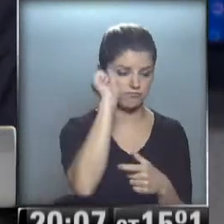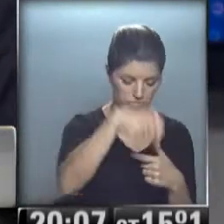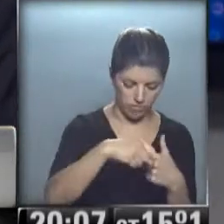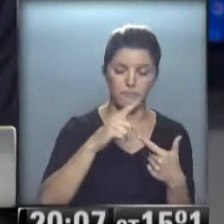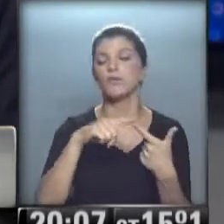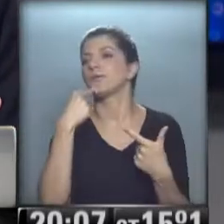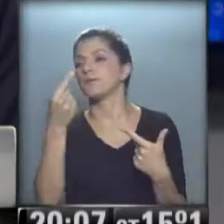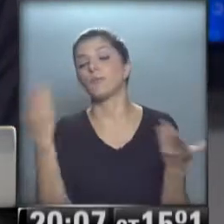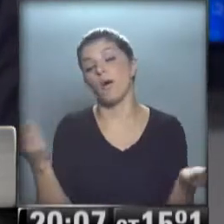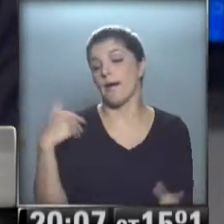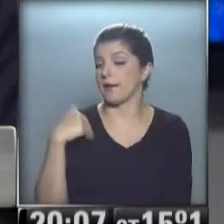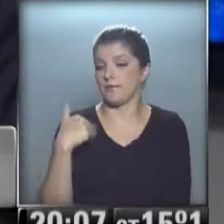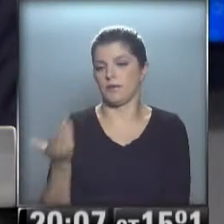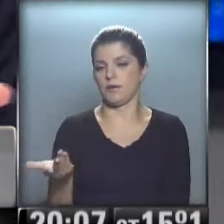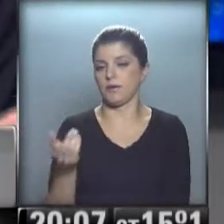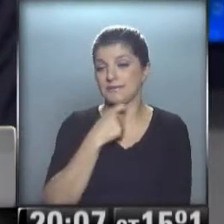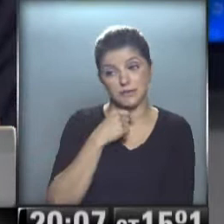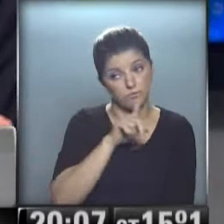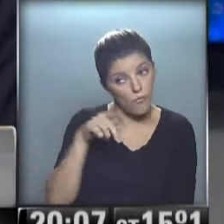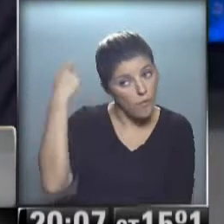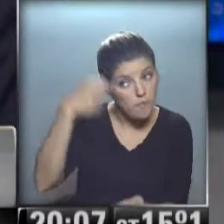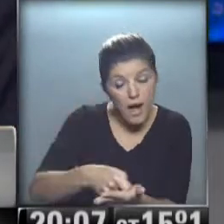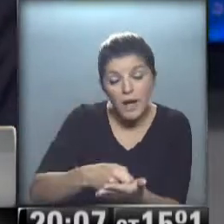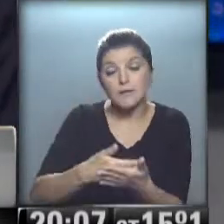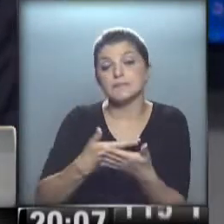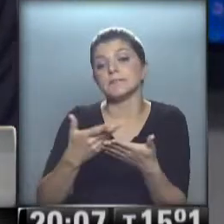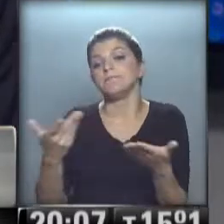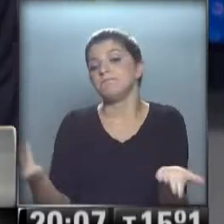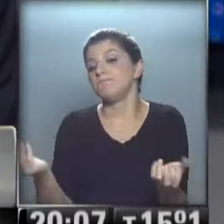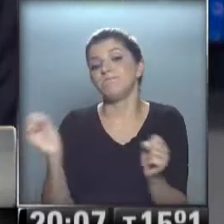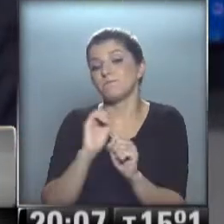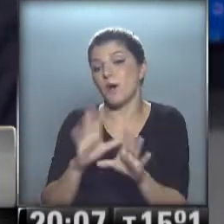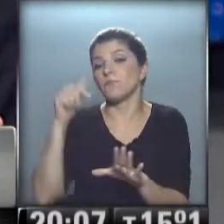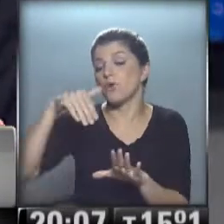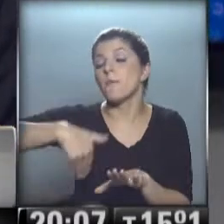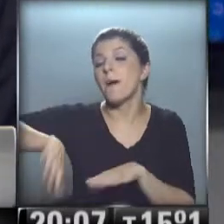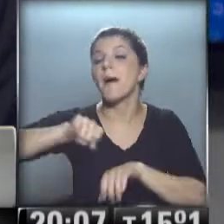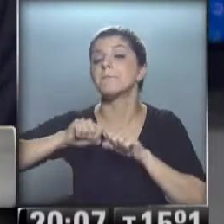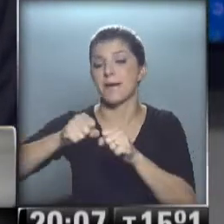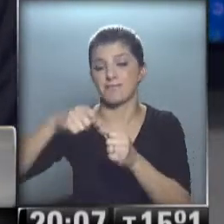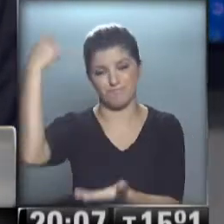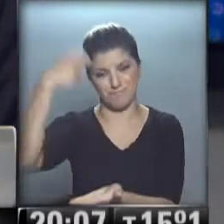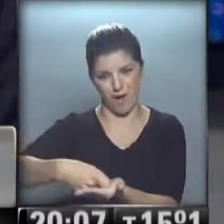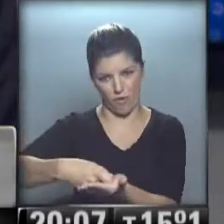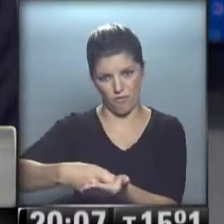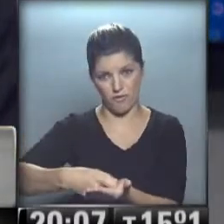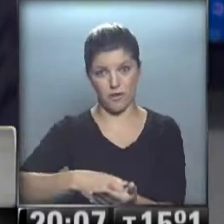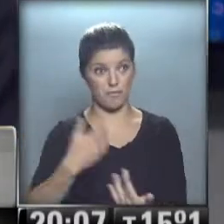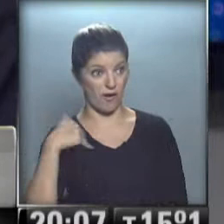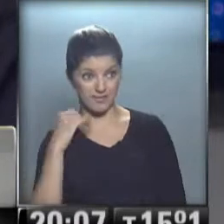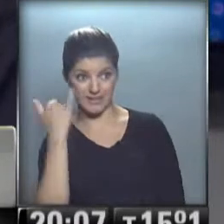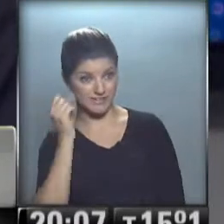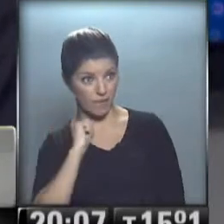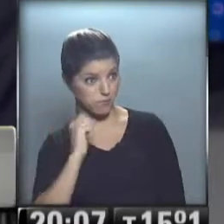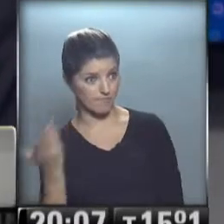y bueno, Argentina si no paga, bueno, sería muy desafortunado que vaya a un default, cuando Argentina ya pagó, o